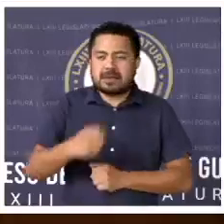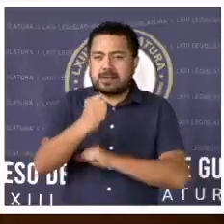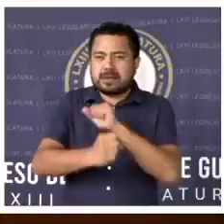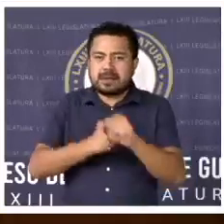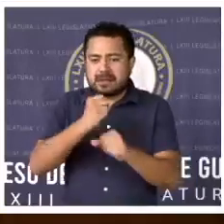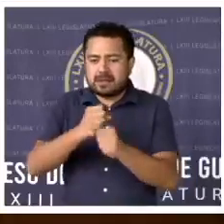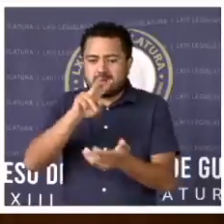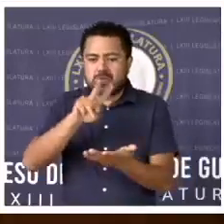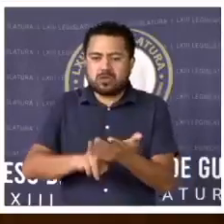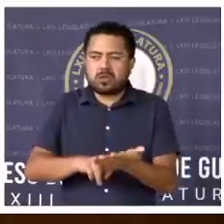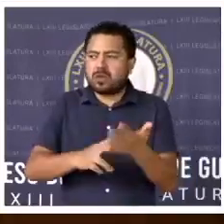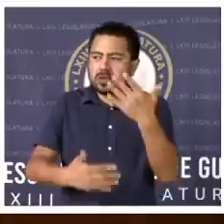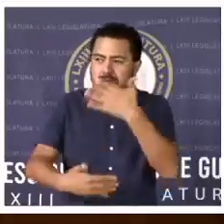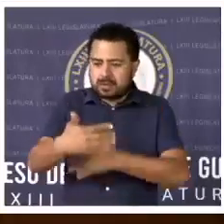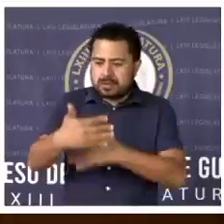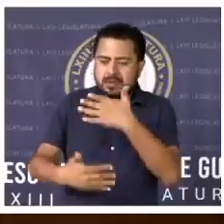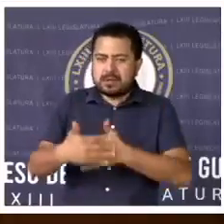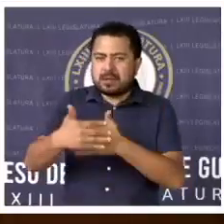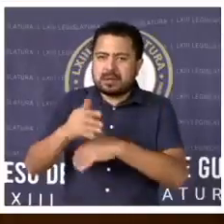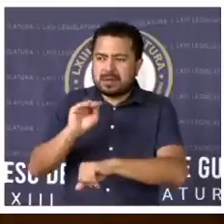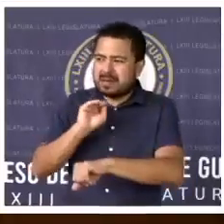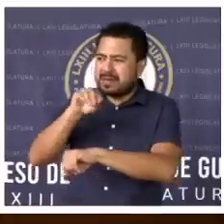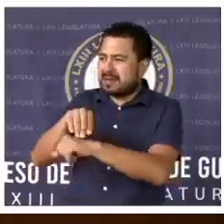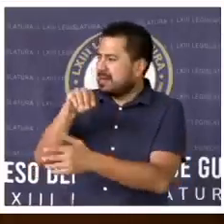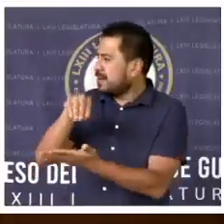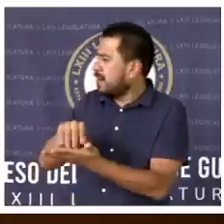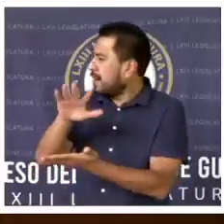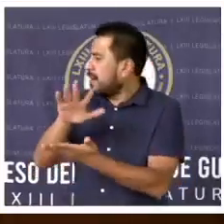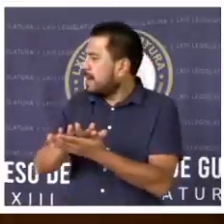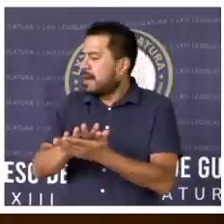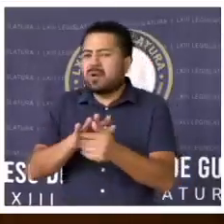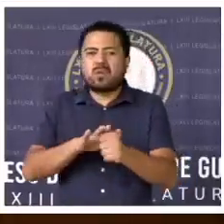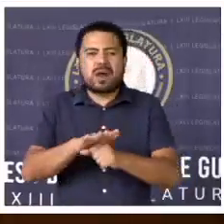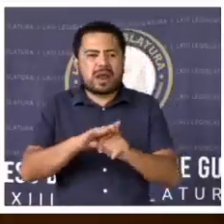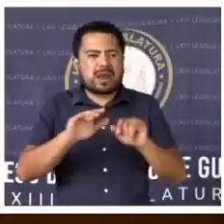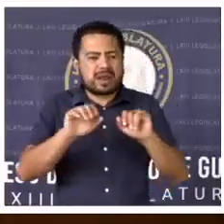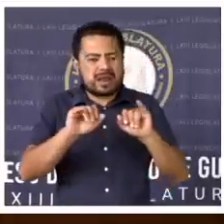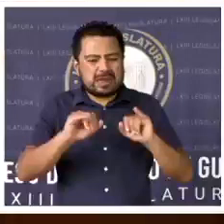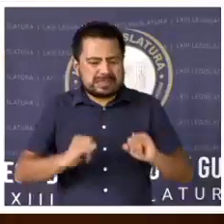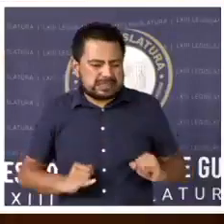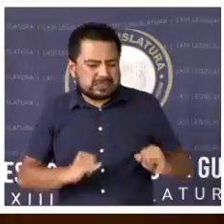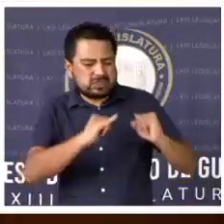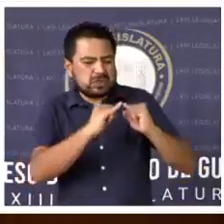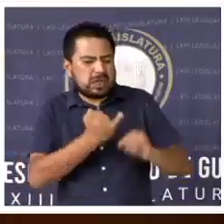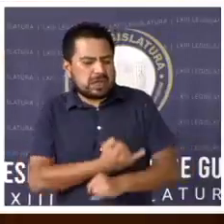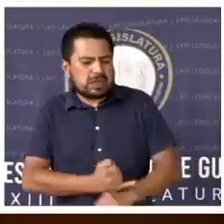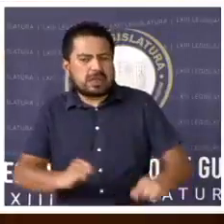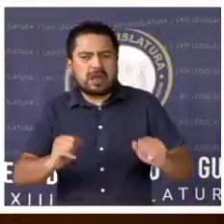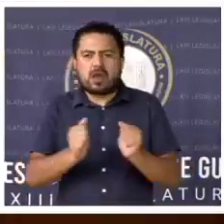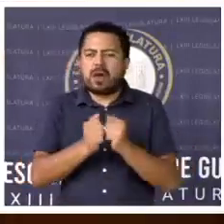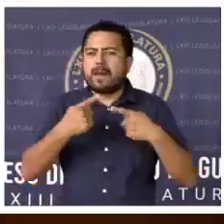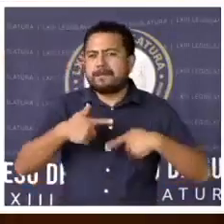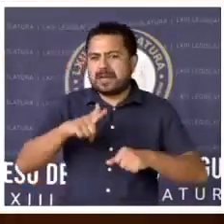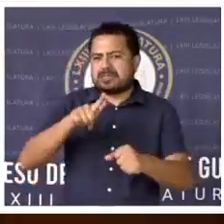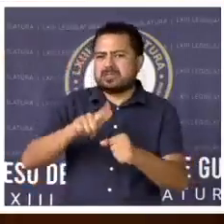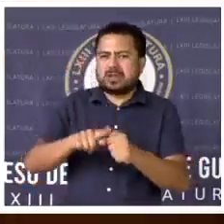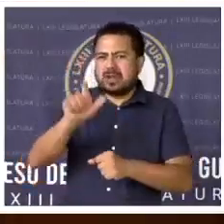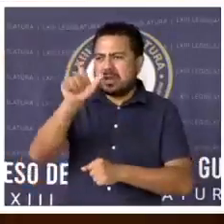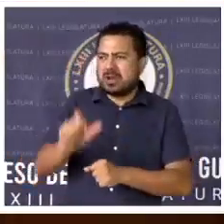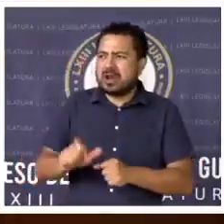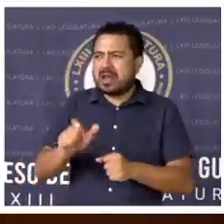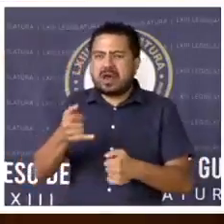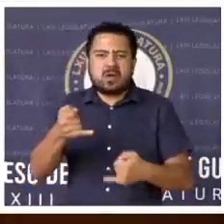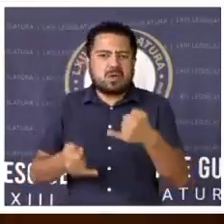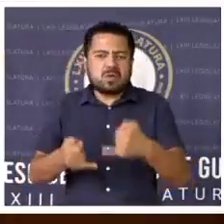2015 se constituyó a un organismo autónomo con personalidad jurídica